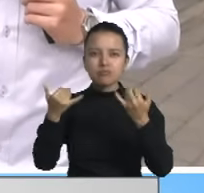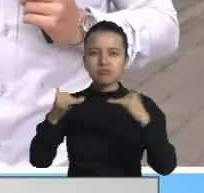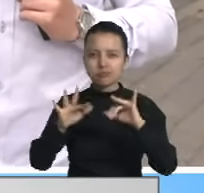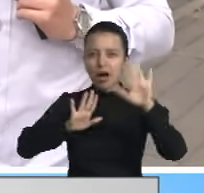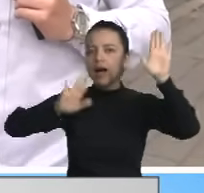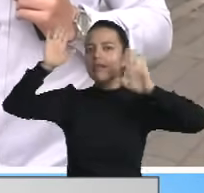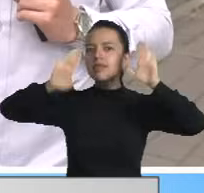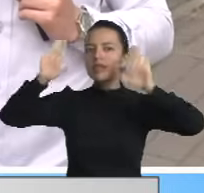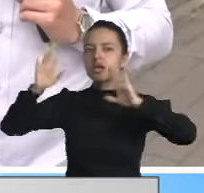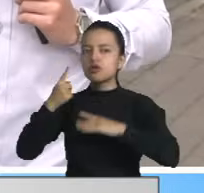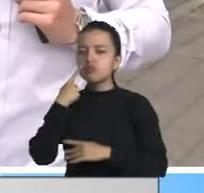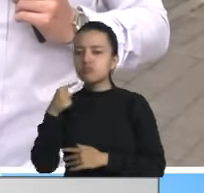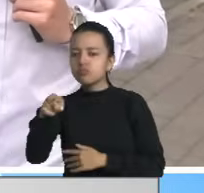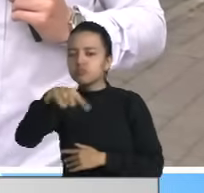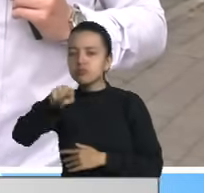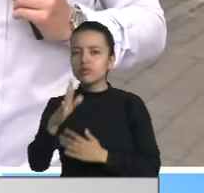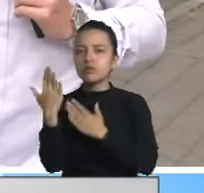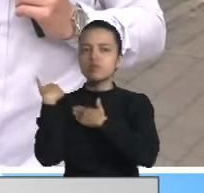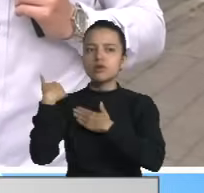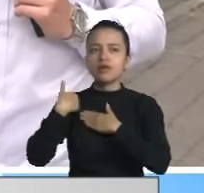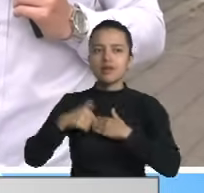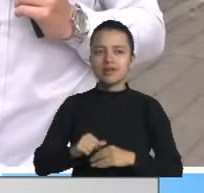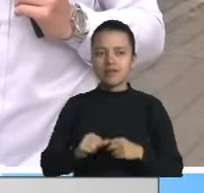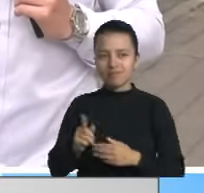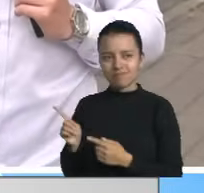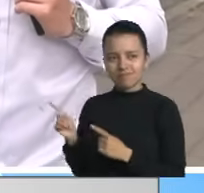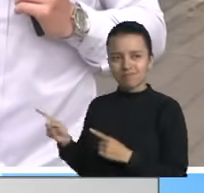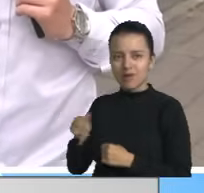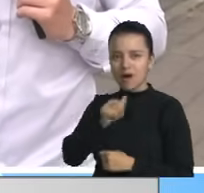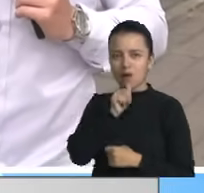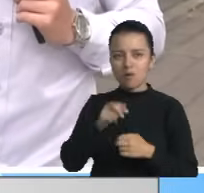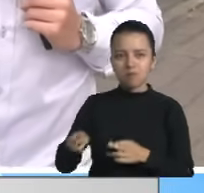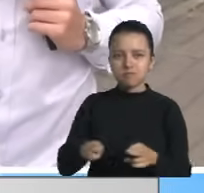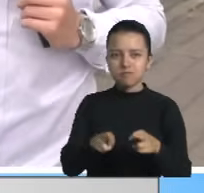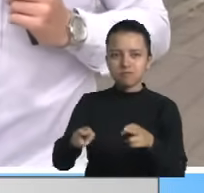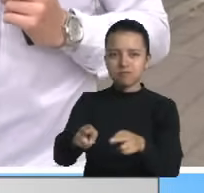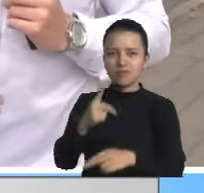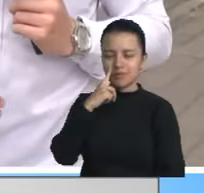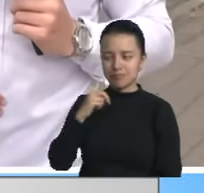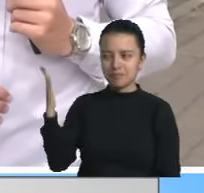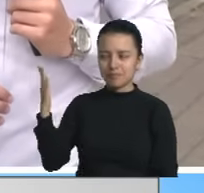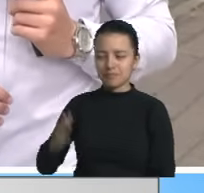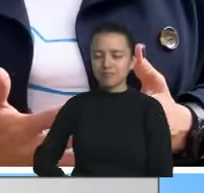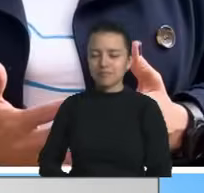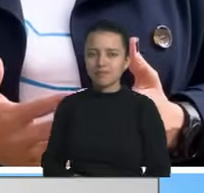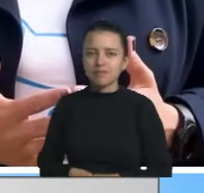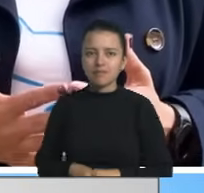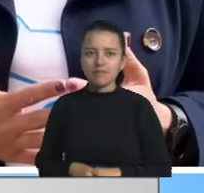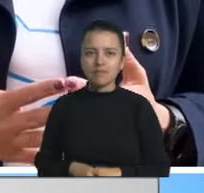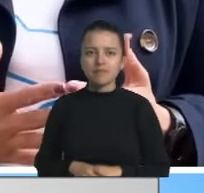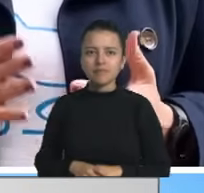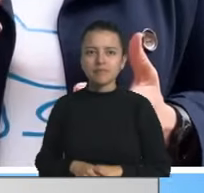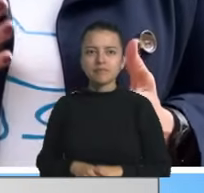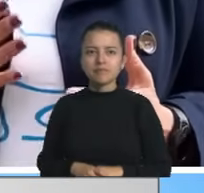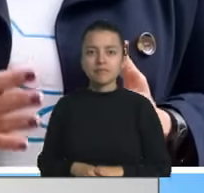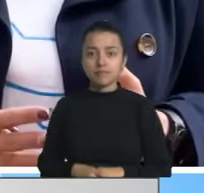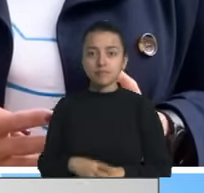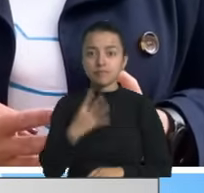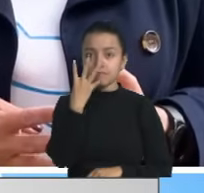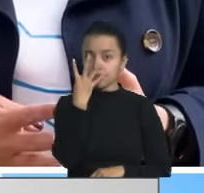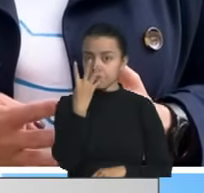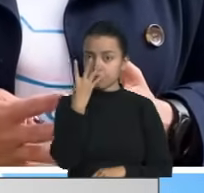aguas residuales Canoas, que es una de las más importantes no solo de Bogotá, sino del país. Escuchemos a continuación a la gente. Recibimos